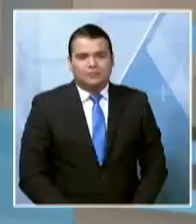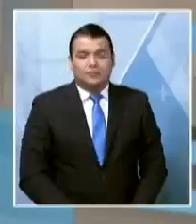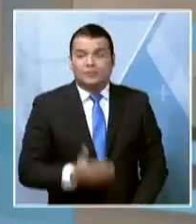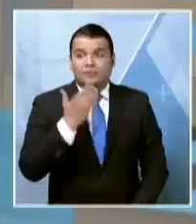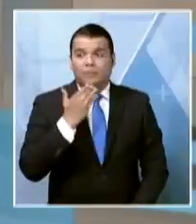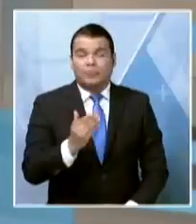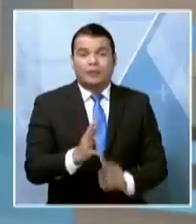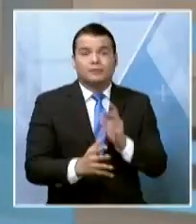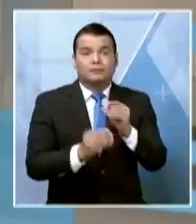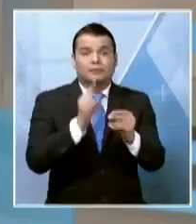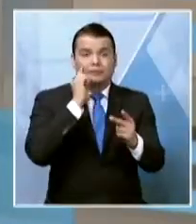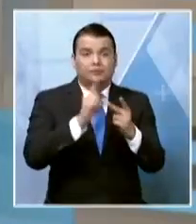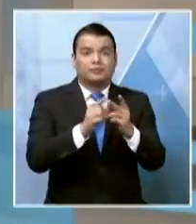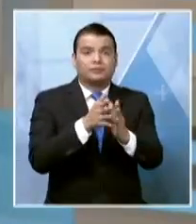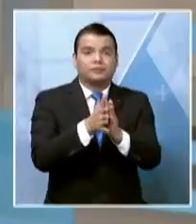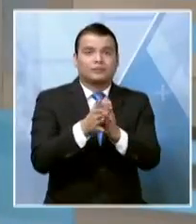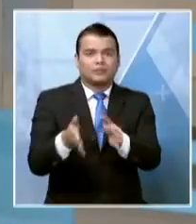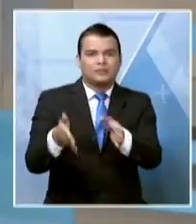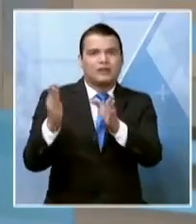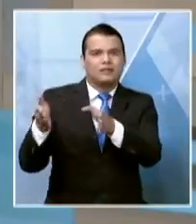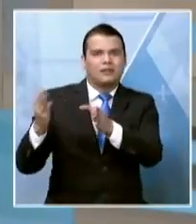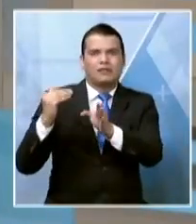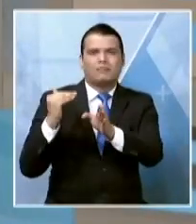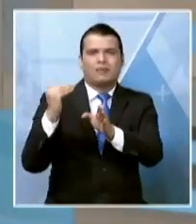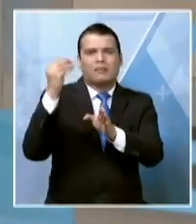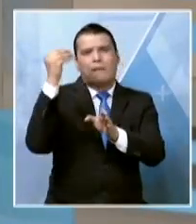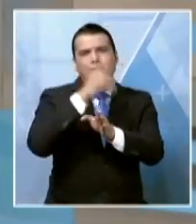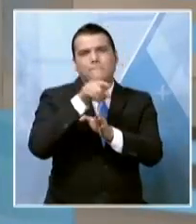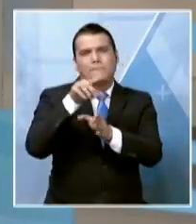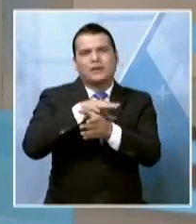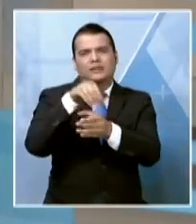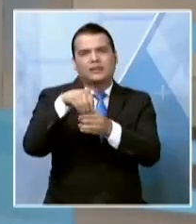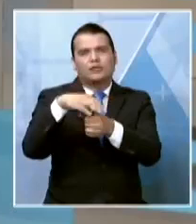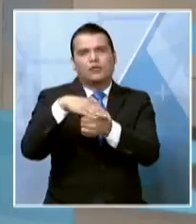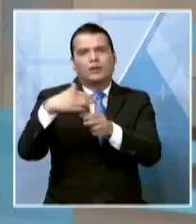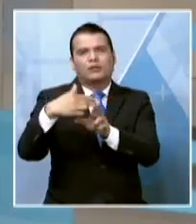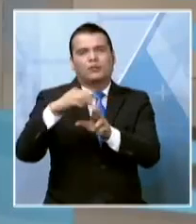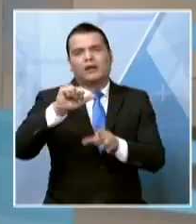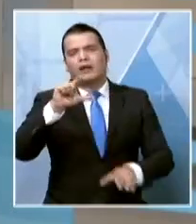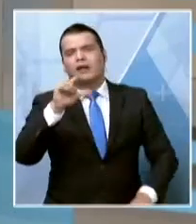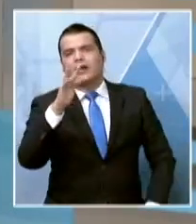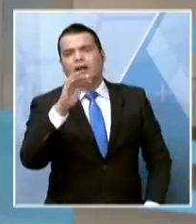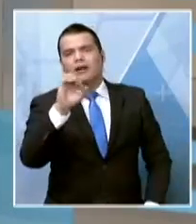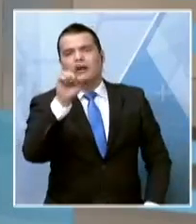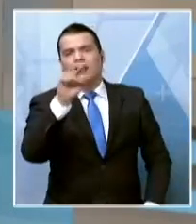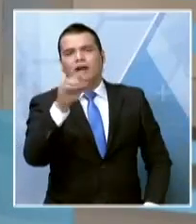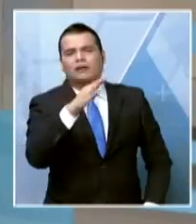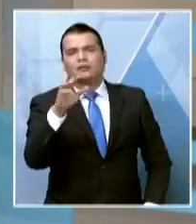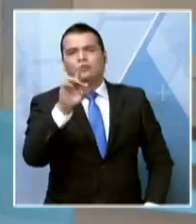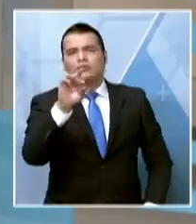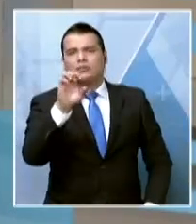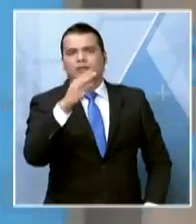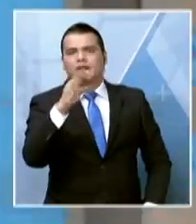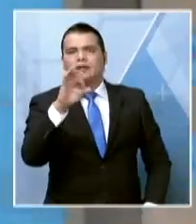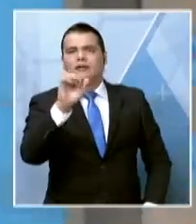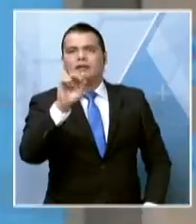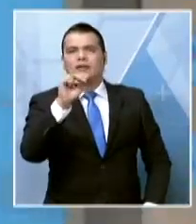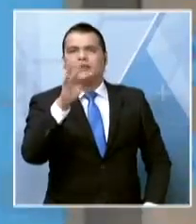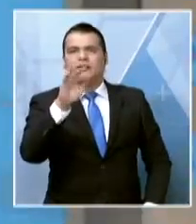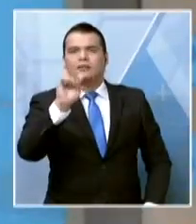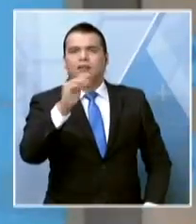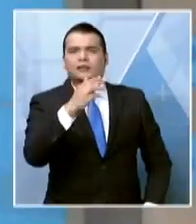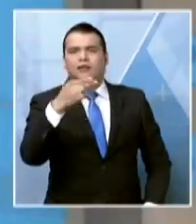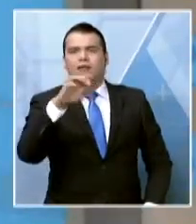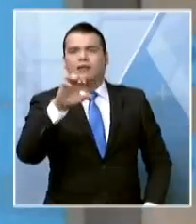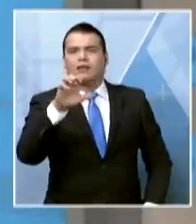Gracias, Jairo. En otras noticias, varios apartamentos abandonados en Altos de Santa Elena fueron invadidos por familias de escasos recursos. Las